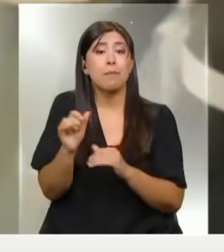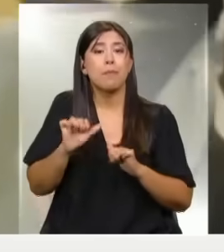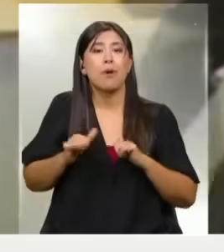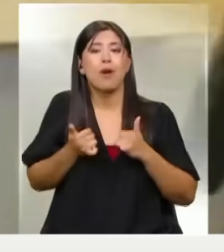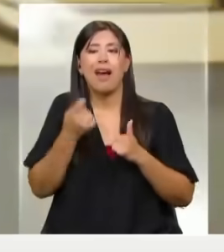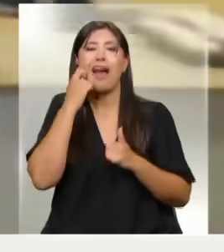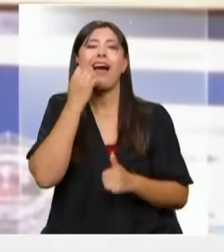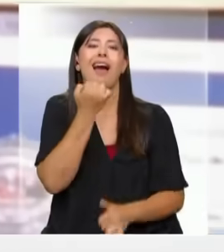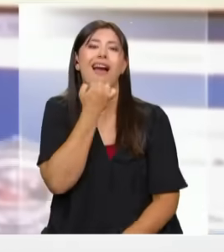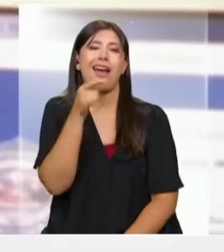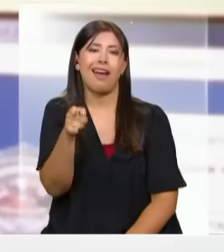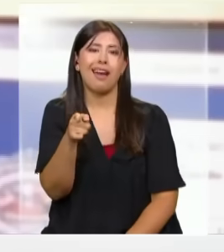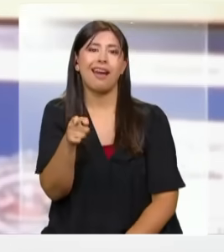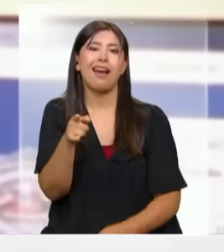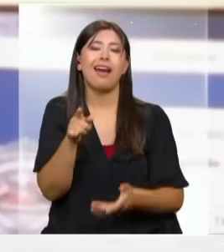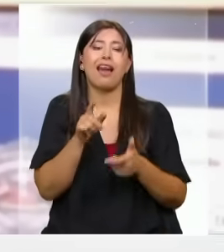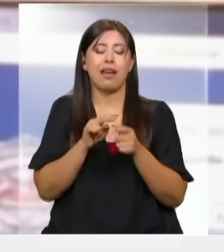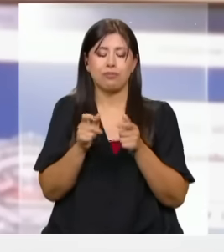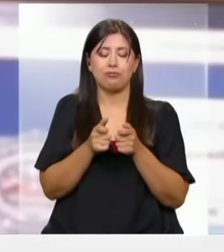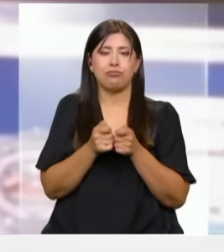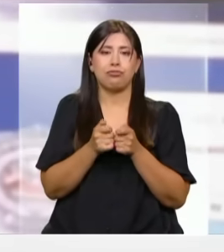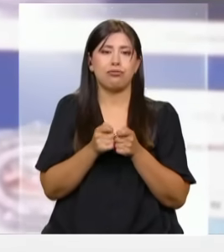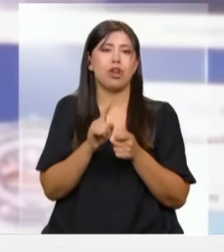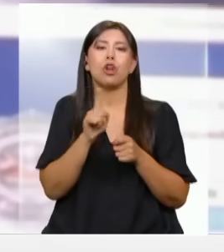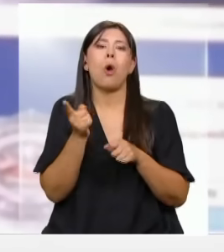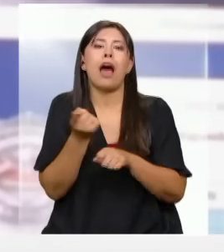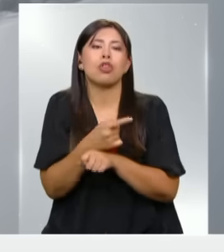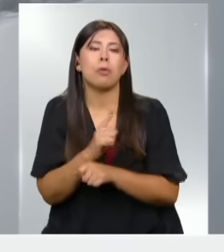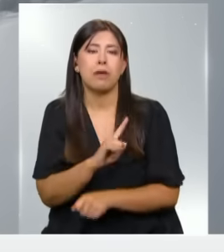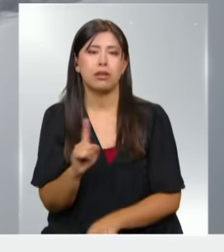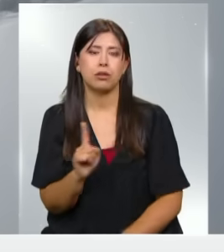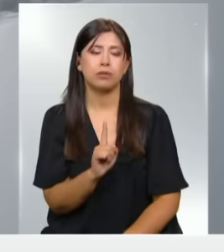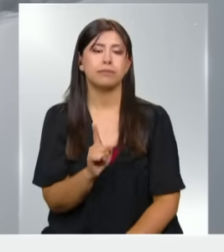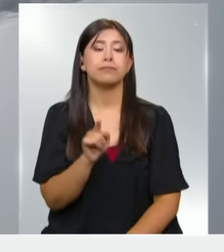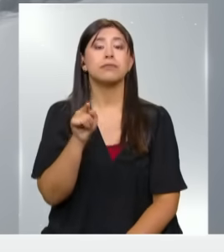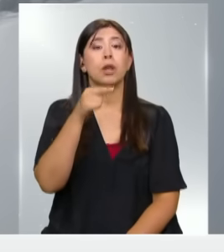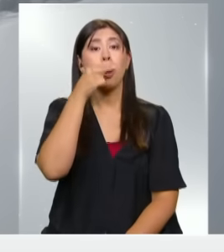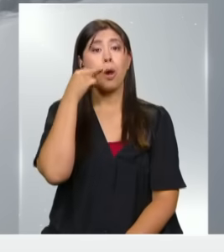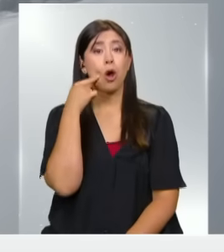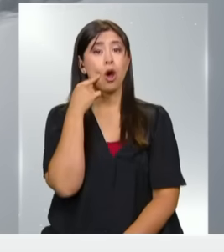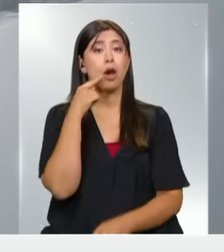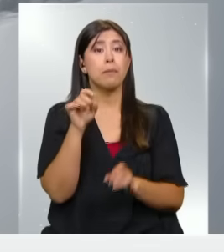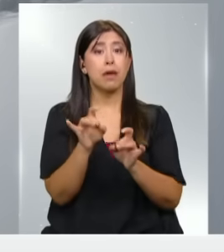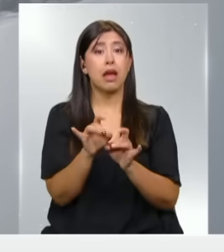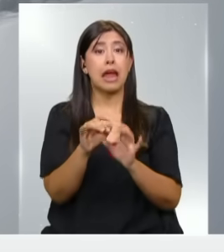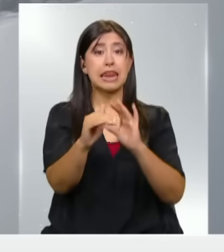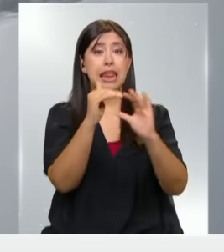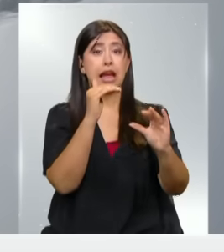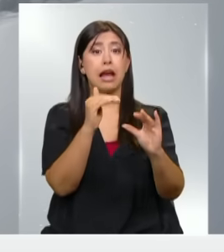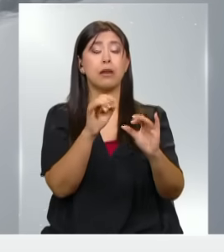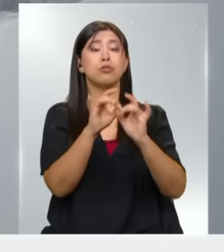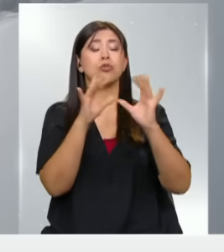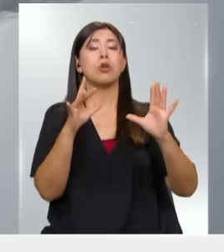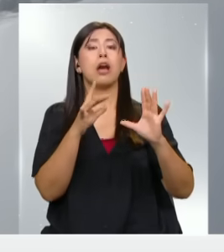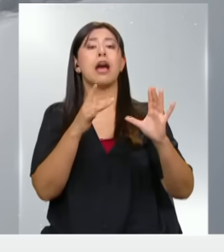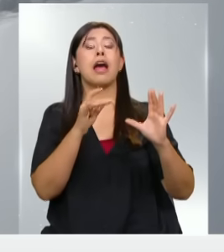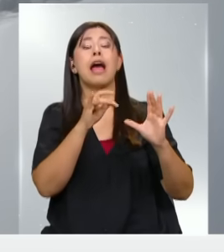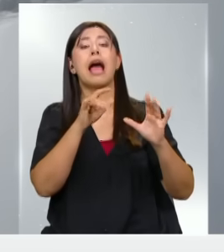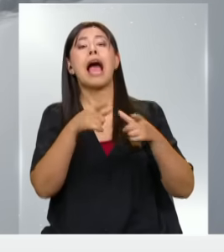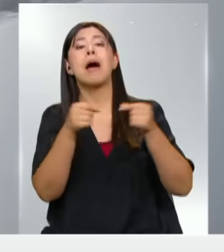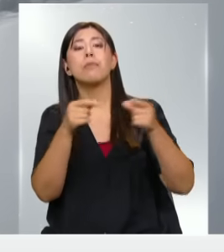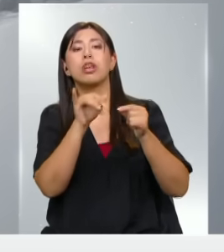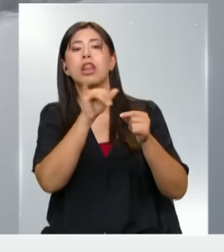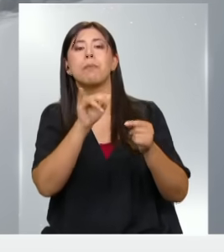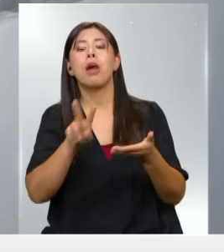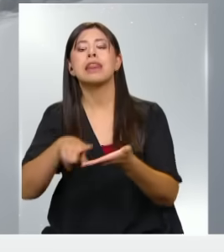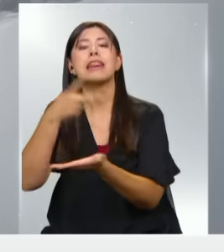cual implica que la conexión fue manual y no automática. Cuando Cepeda abría los correos de Narumi en japonés, luego utilizaba